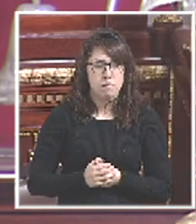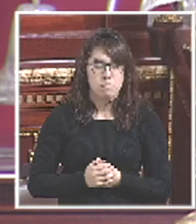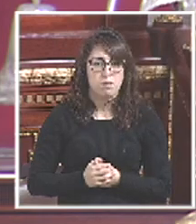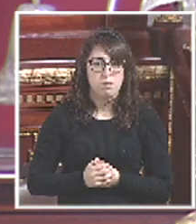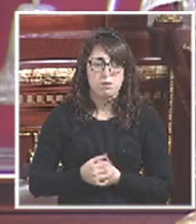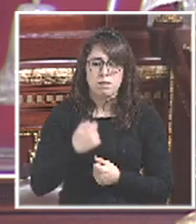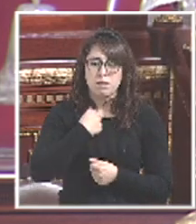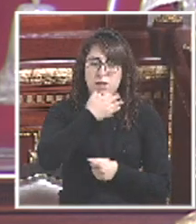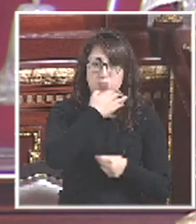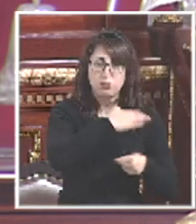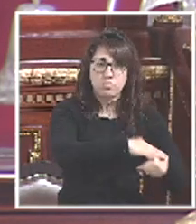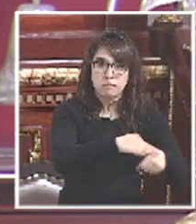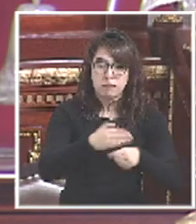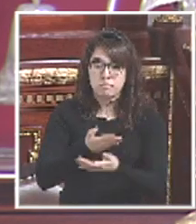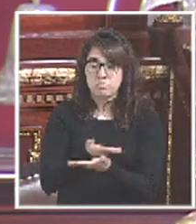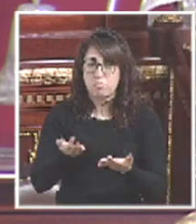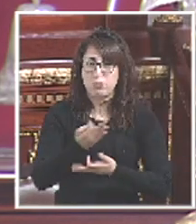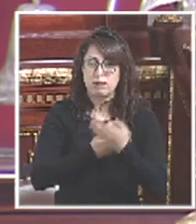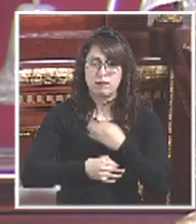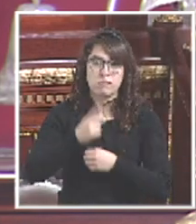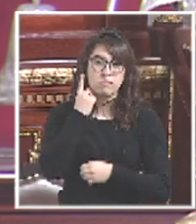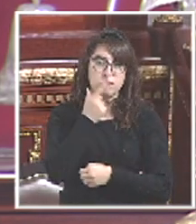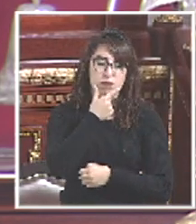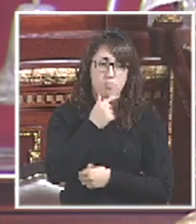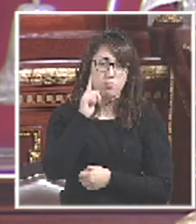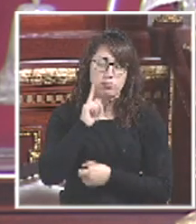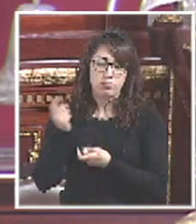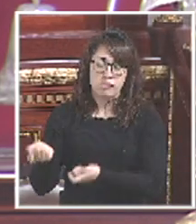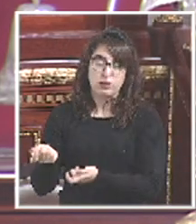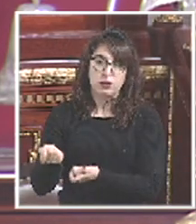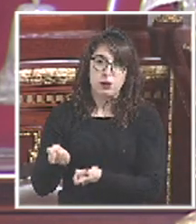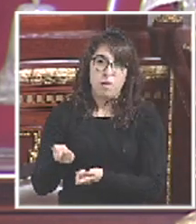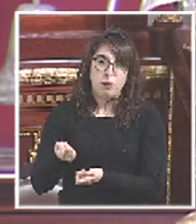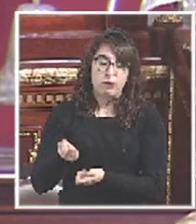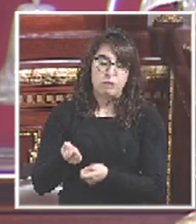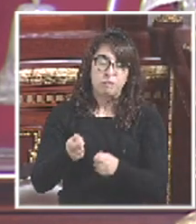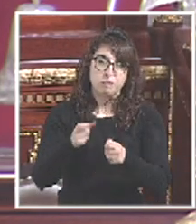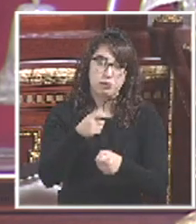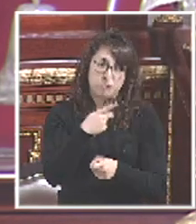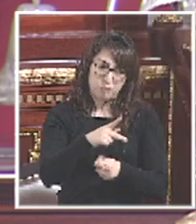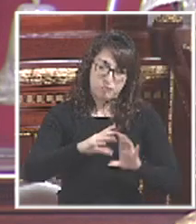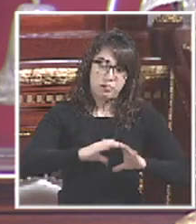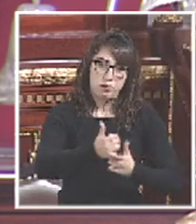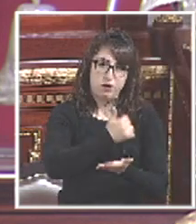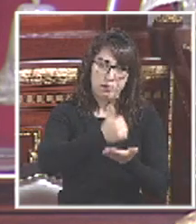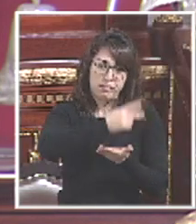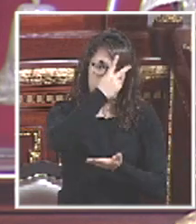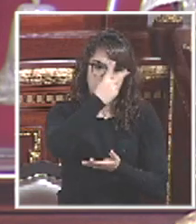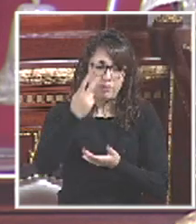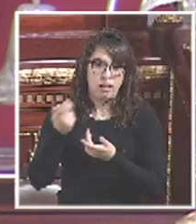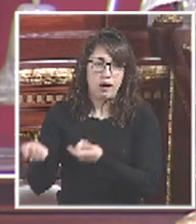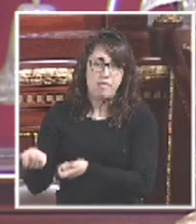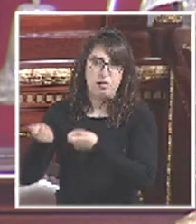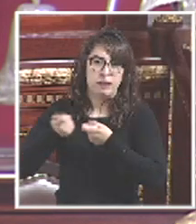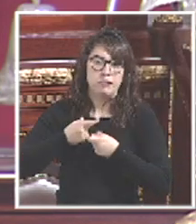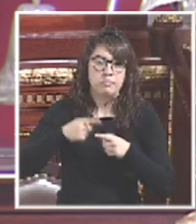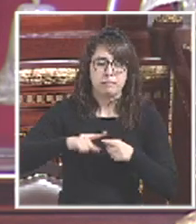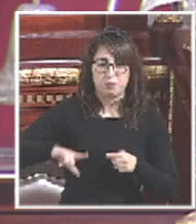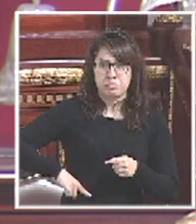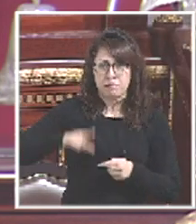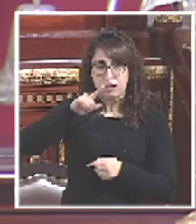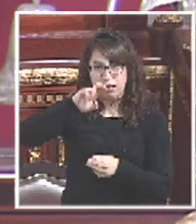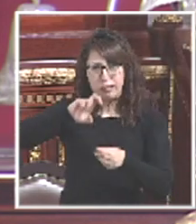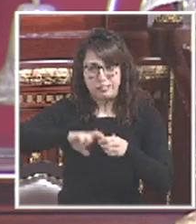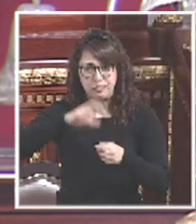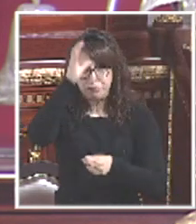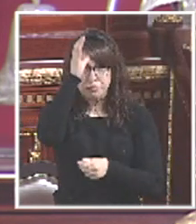Esta presidencia informa a la Comisión Permanente de este Honorable Congreso de la Ciudad de México que se recibieron por parte del Gobierno del Estado de